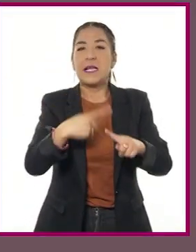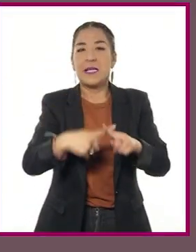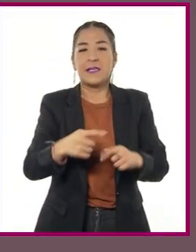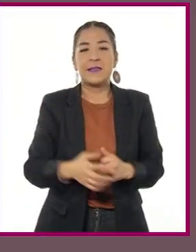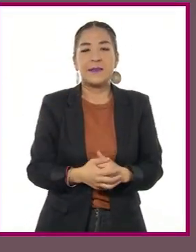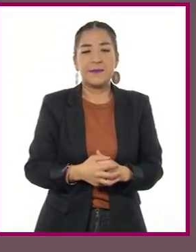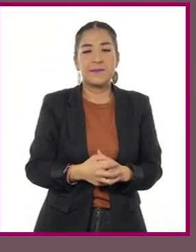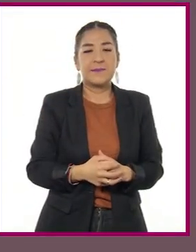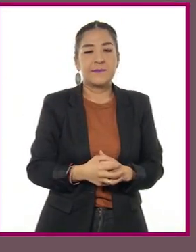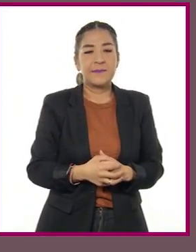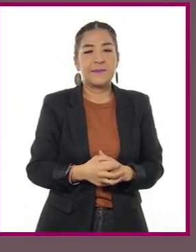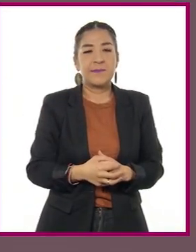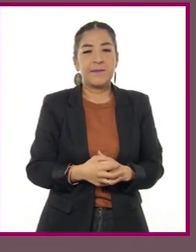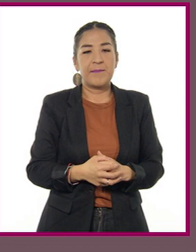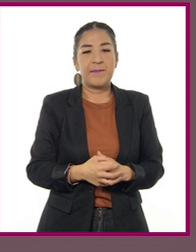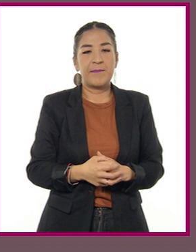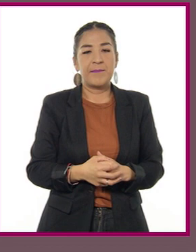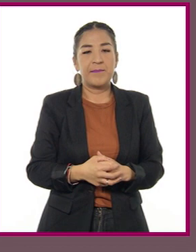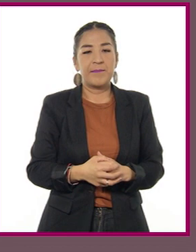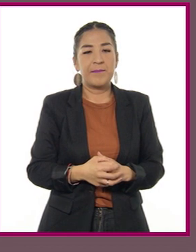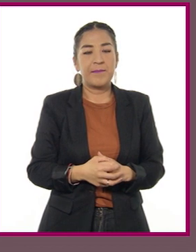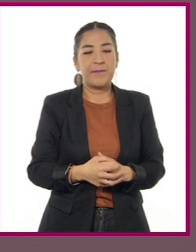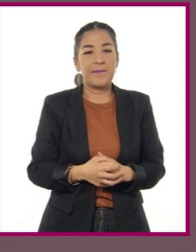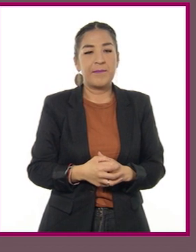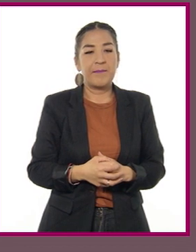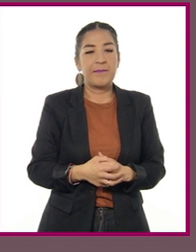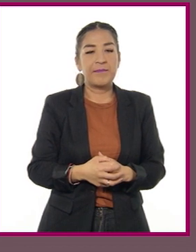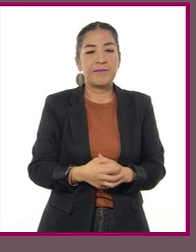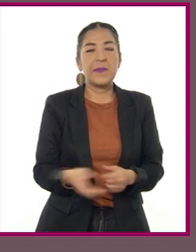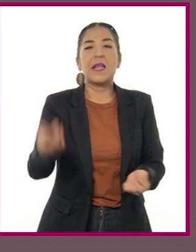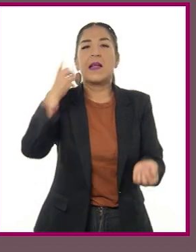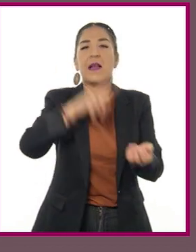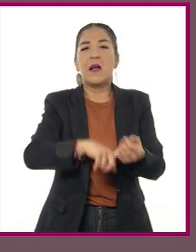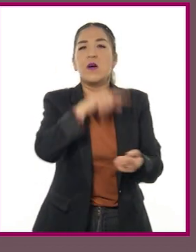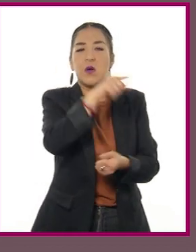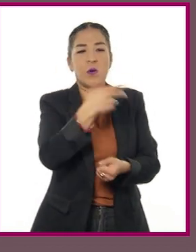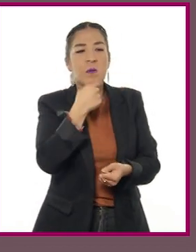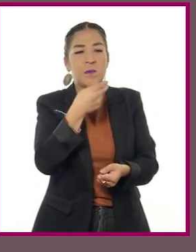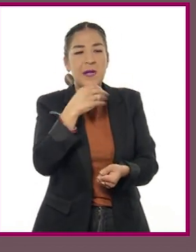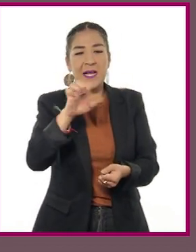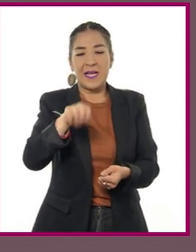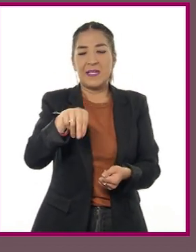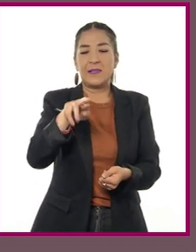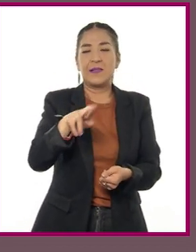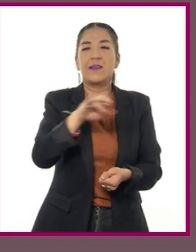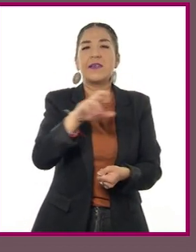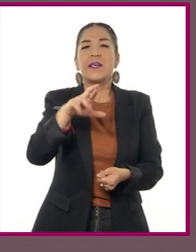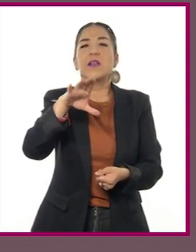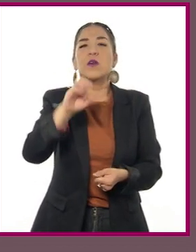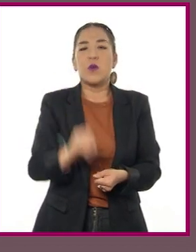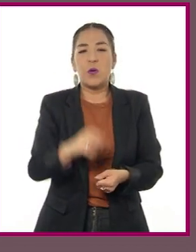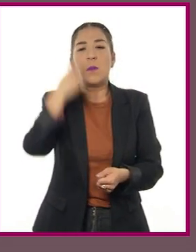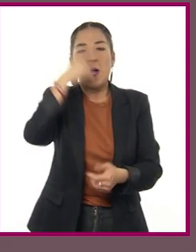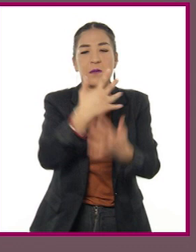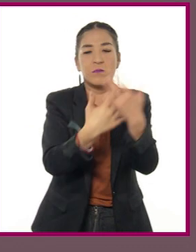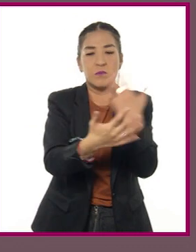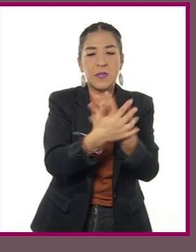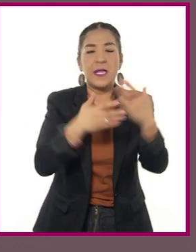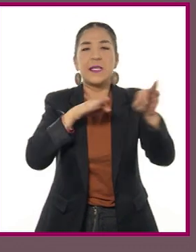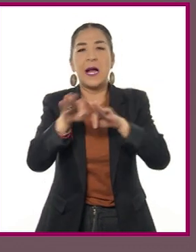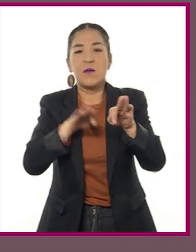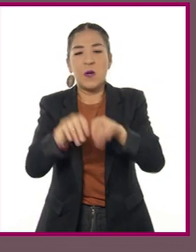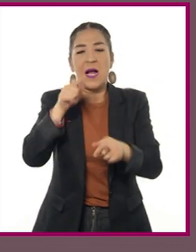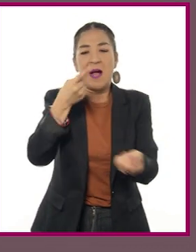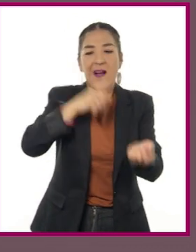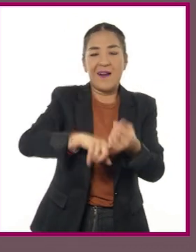a Enrico Martínez. En sus manos quedó el proyecto para resolver el problema del desagüe